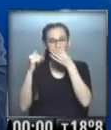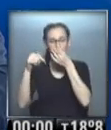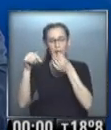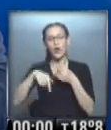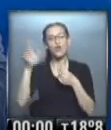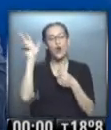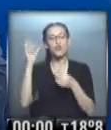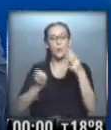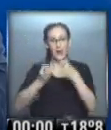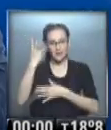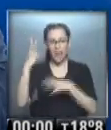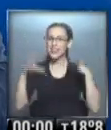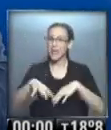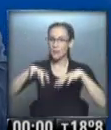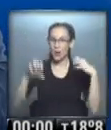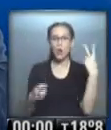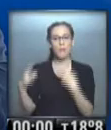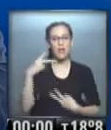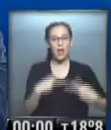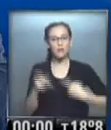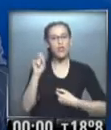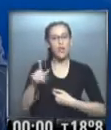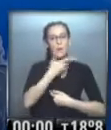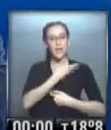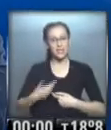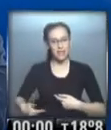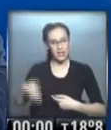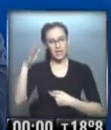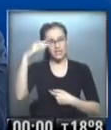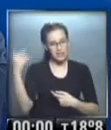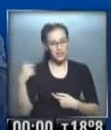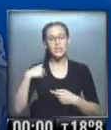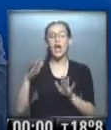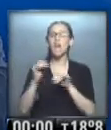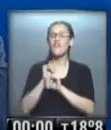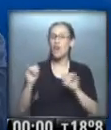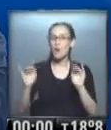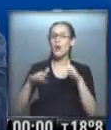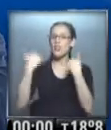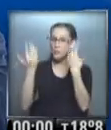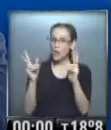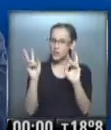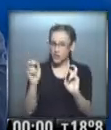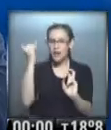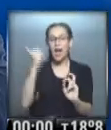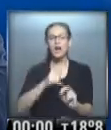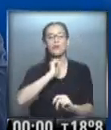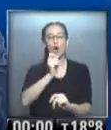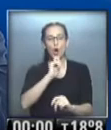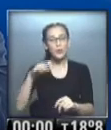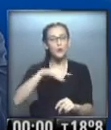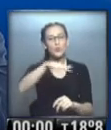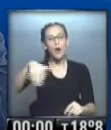de la mañana. Primera hora será la operación de Cristina Fernández. Vamos a estar informando sobre este tema. Por supuesto, tenemos un móvil así en la